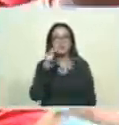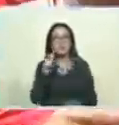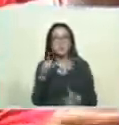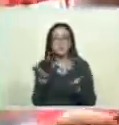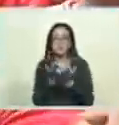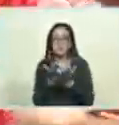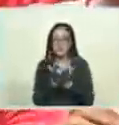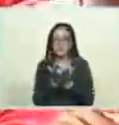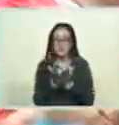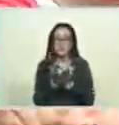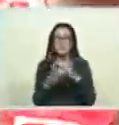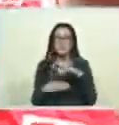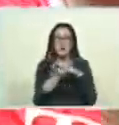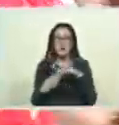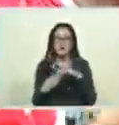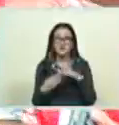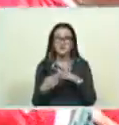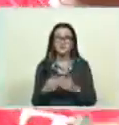media, presidente.